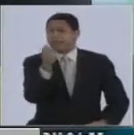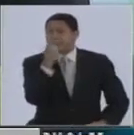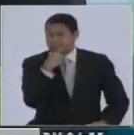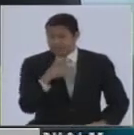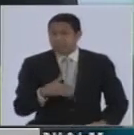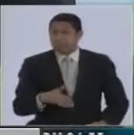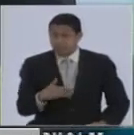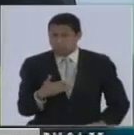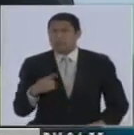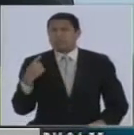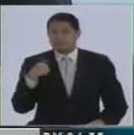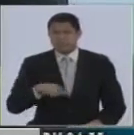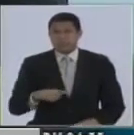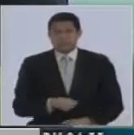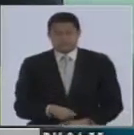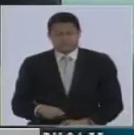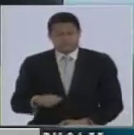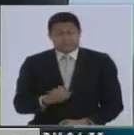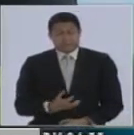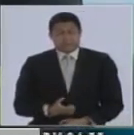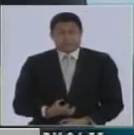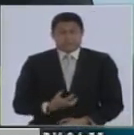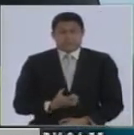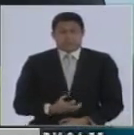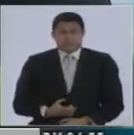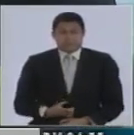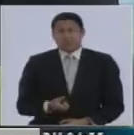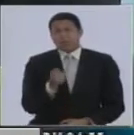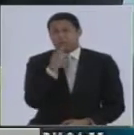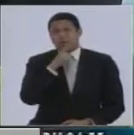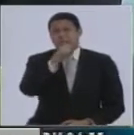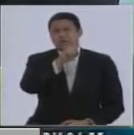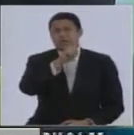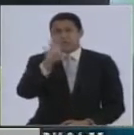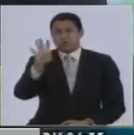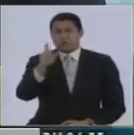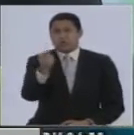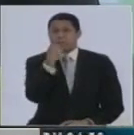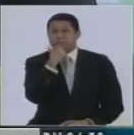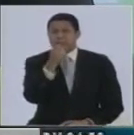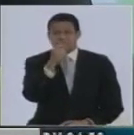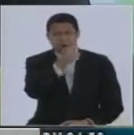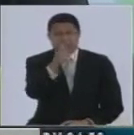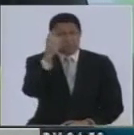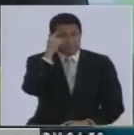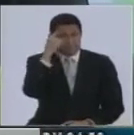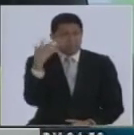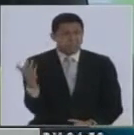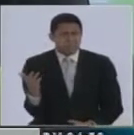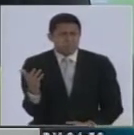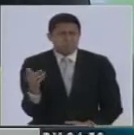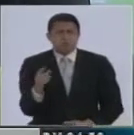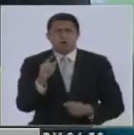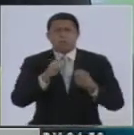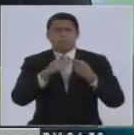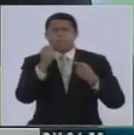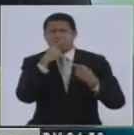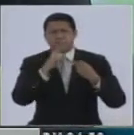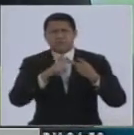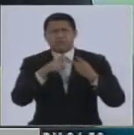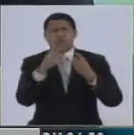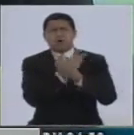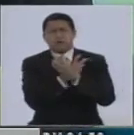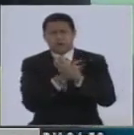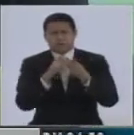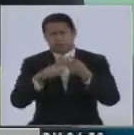pudieran generar también gastritis hay personas que de repente está tomando 14 pastillas al día porque unas vitaminas la otra el calcio la